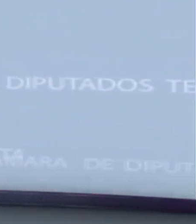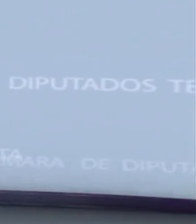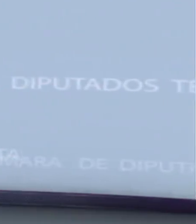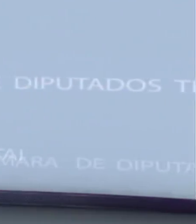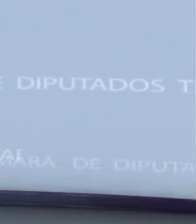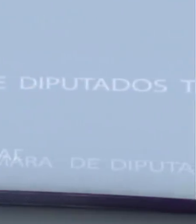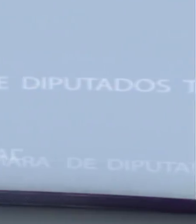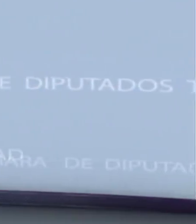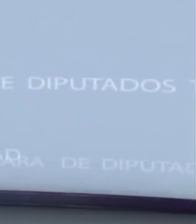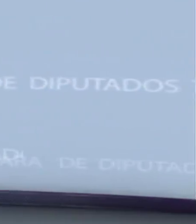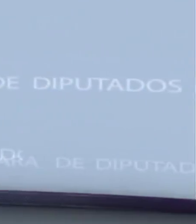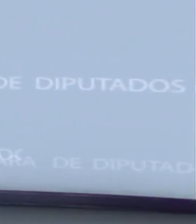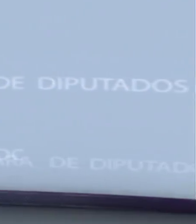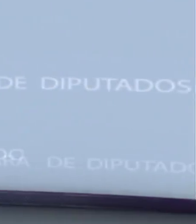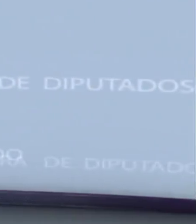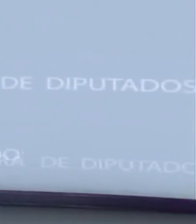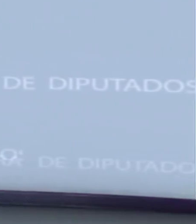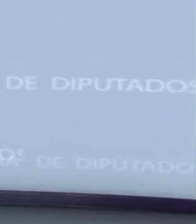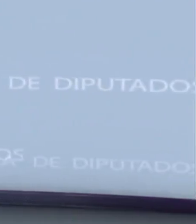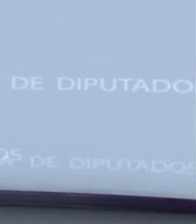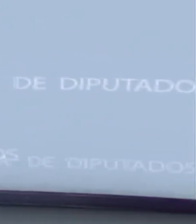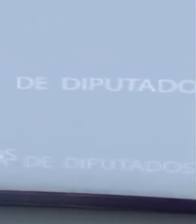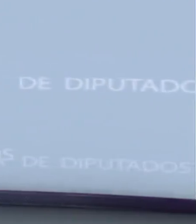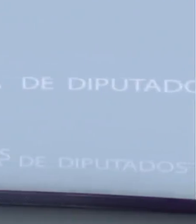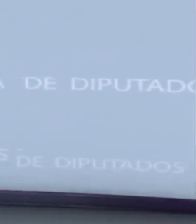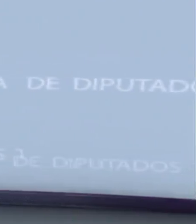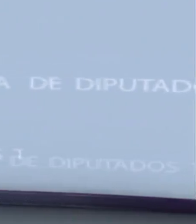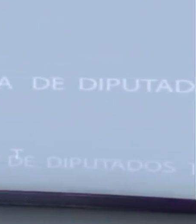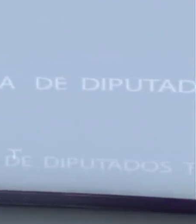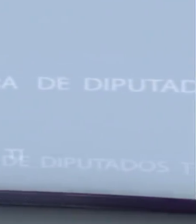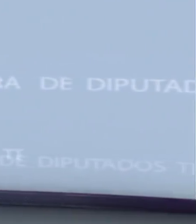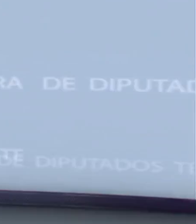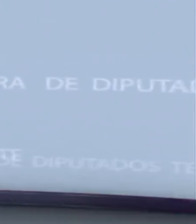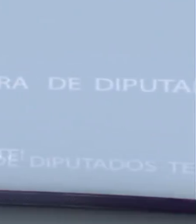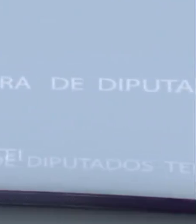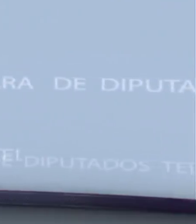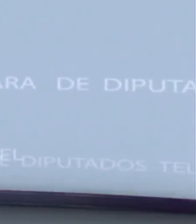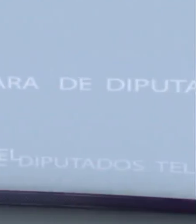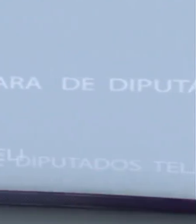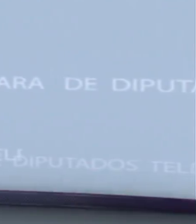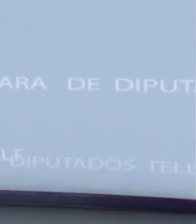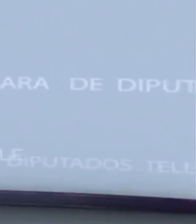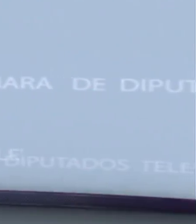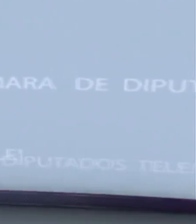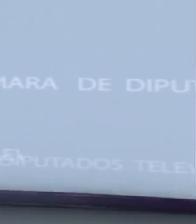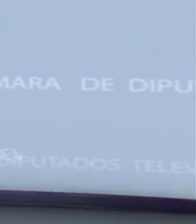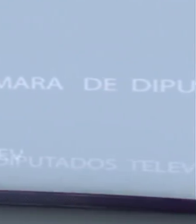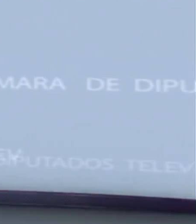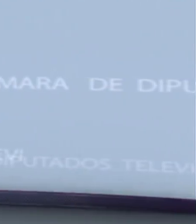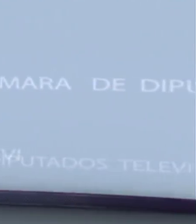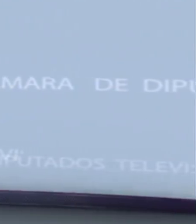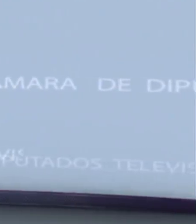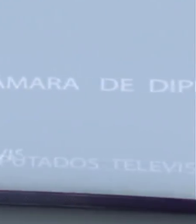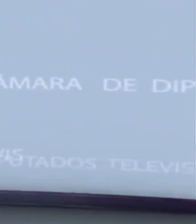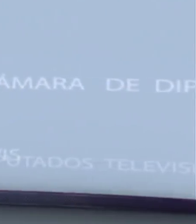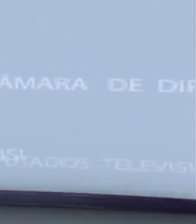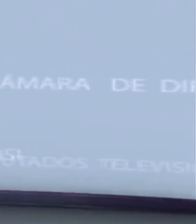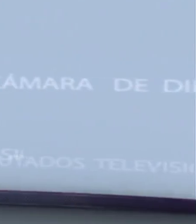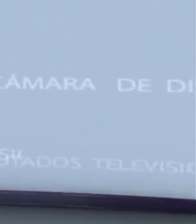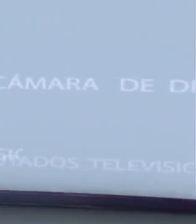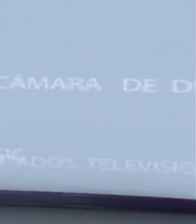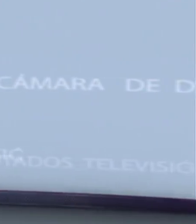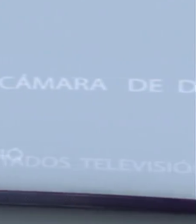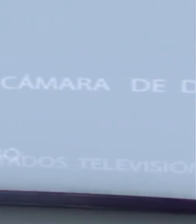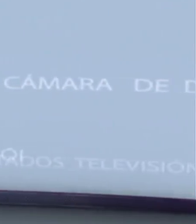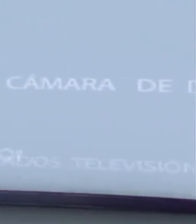que ejerció el rol de interpelados Mario Fernández entre ellas y a pesar de que no estaba previsto las interrogantes comenzaron con